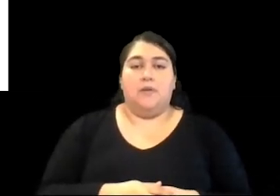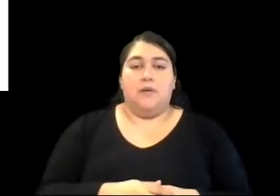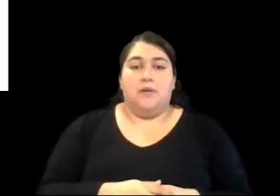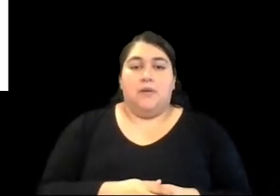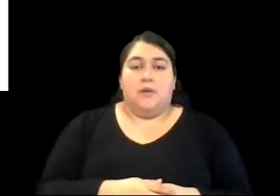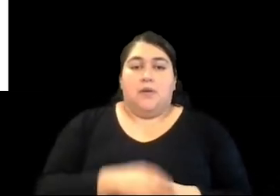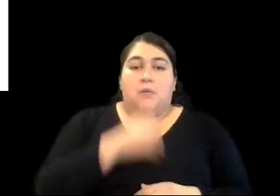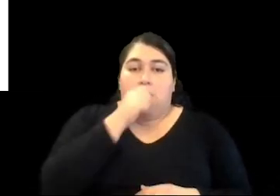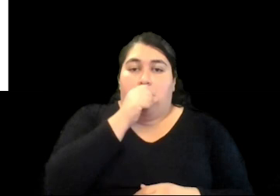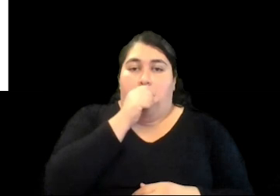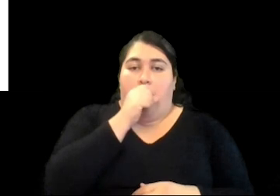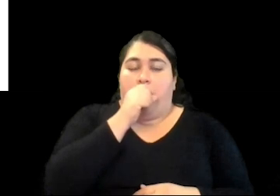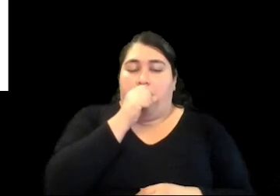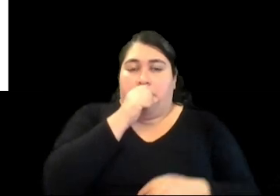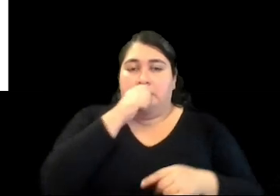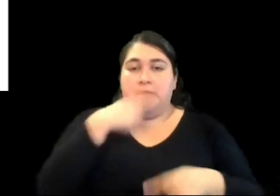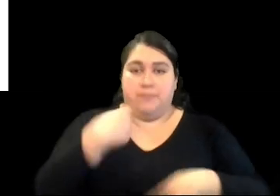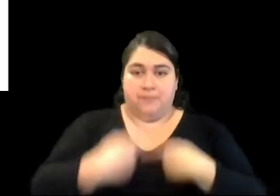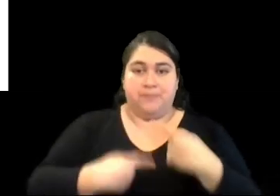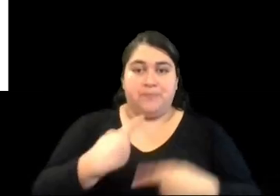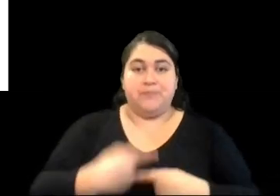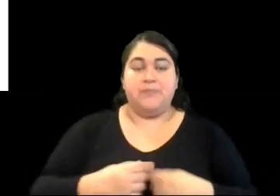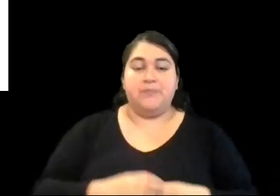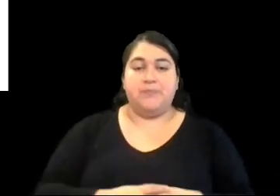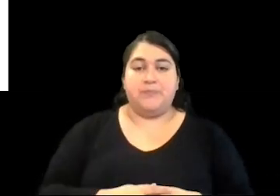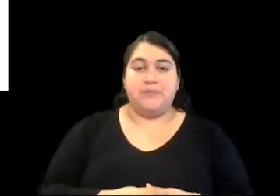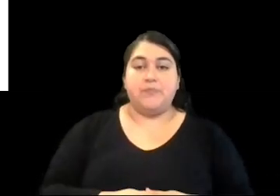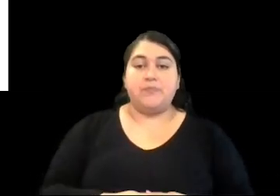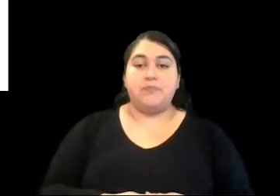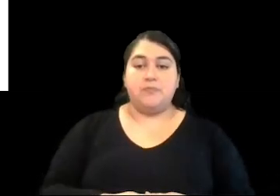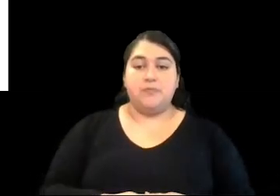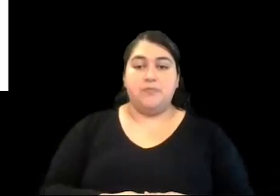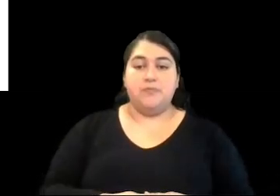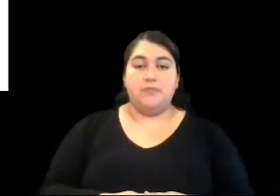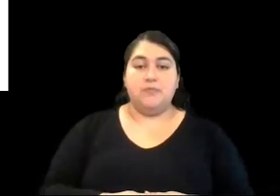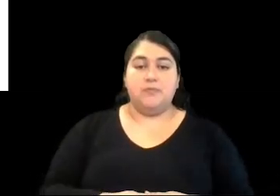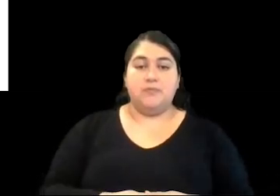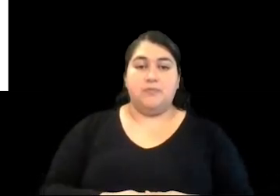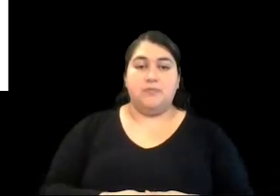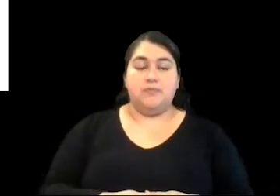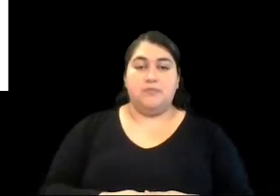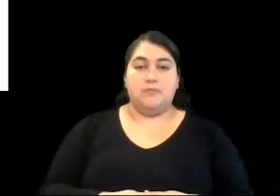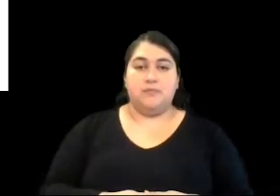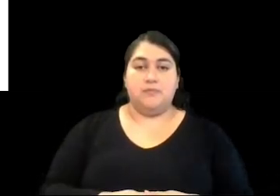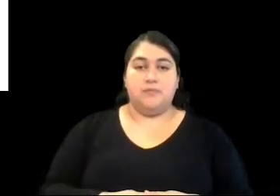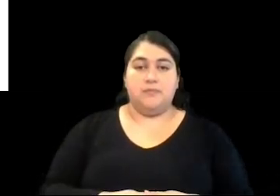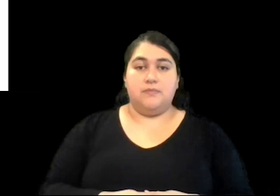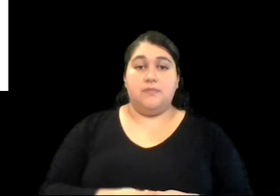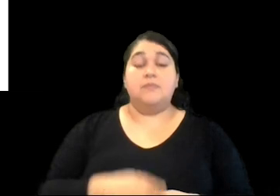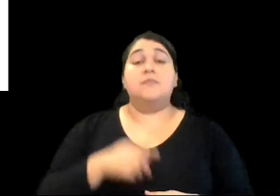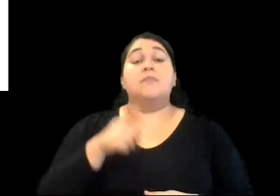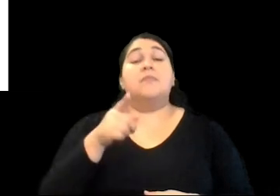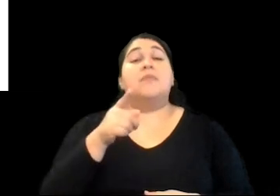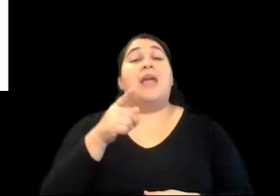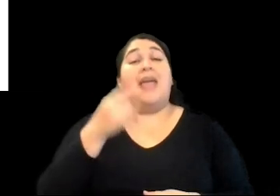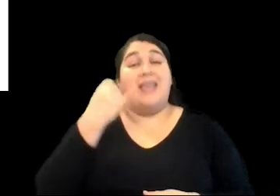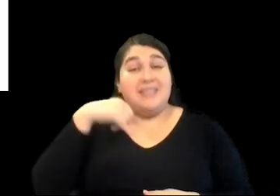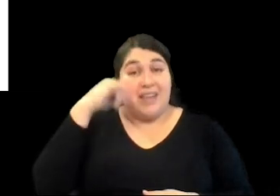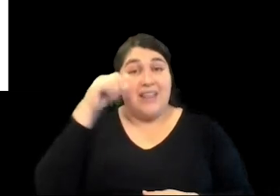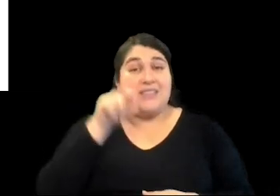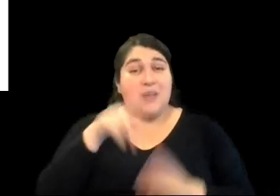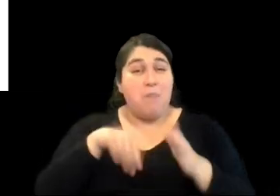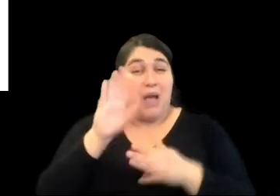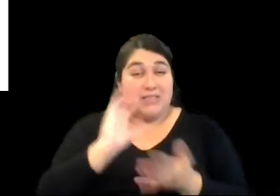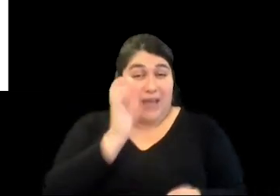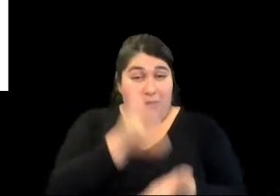Díaz, seguimos. Seguimos, bueno. A ver, no, espera. La condenación de los intereses correspondientes al capital